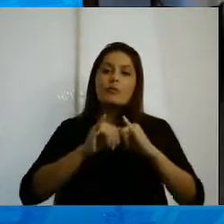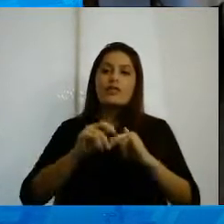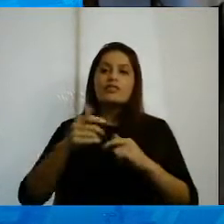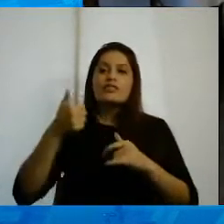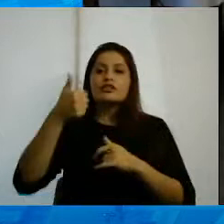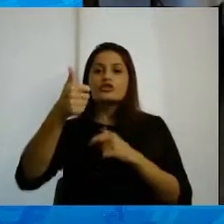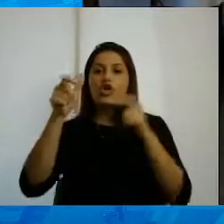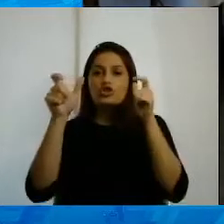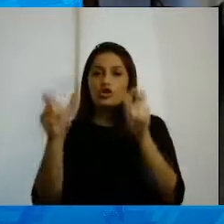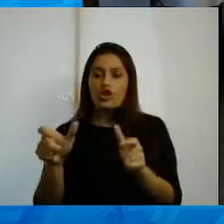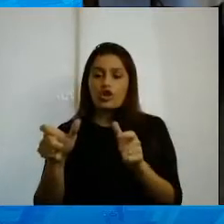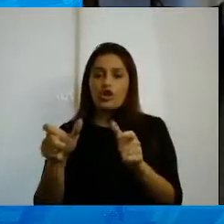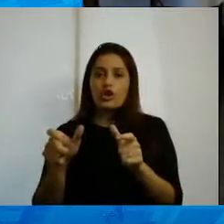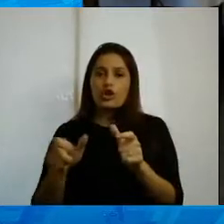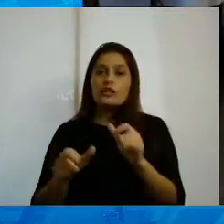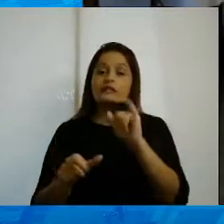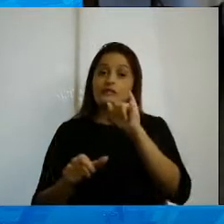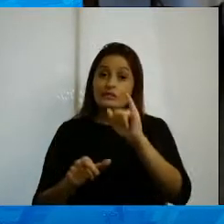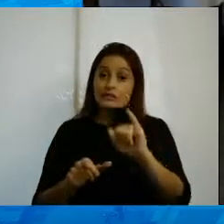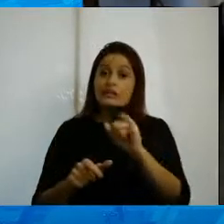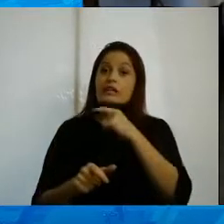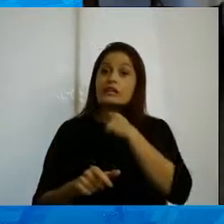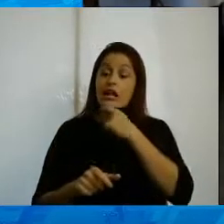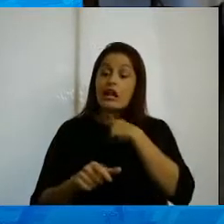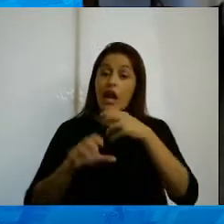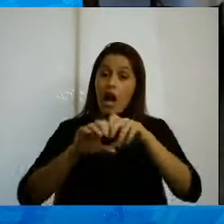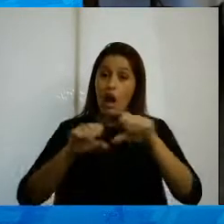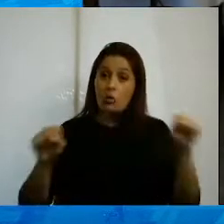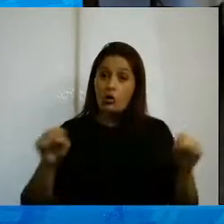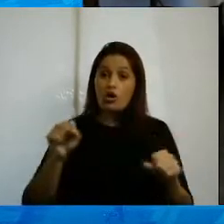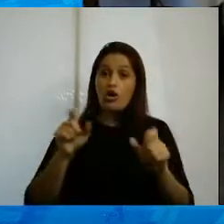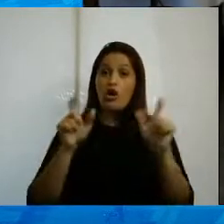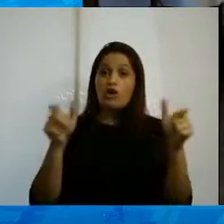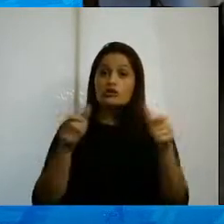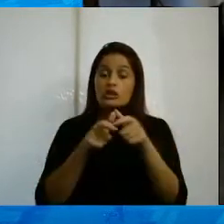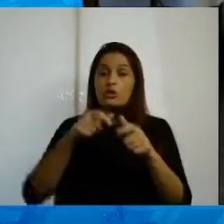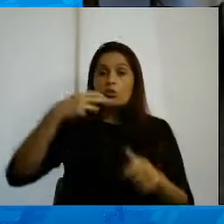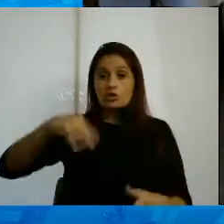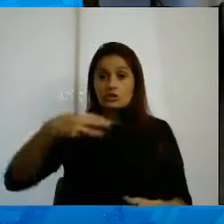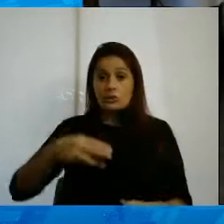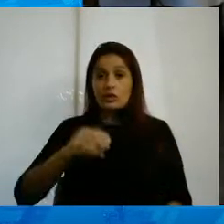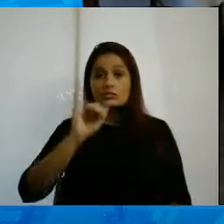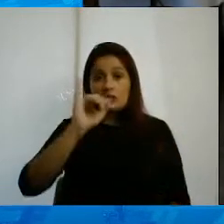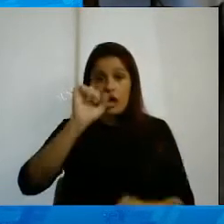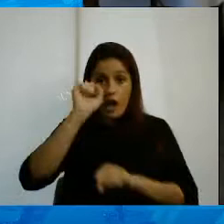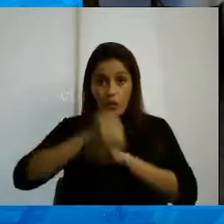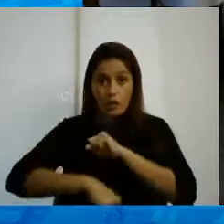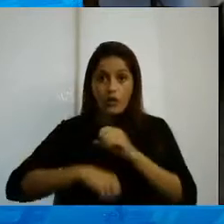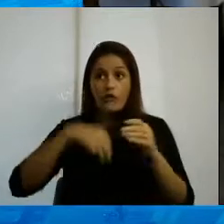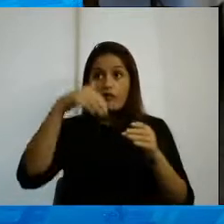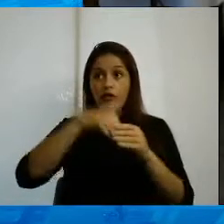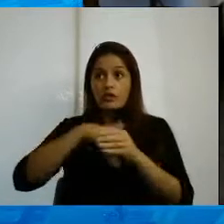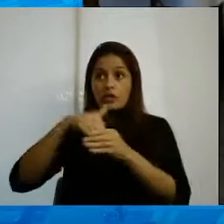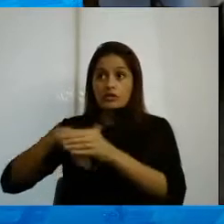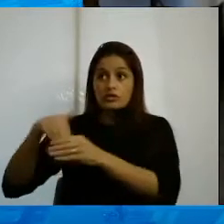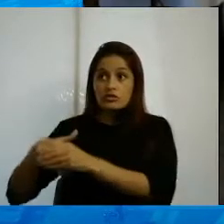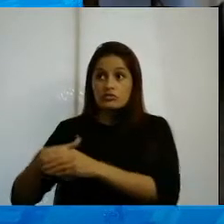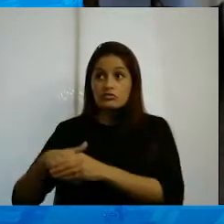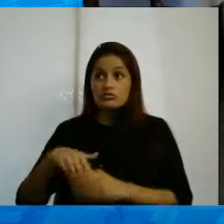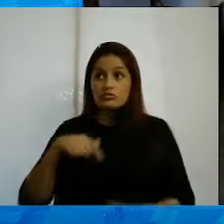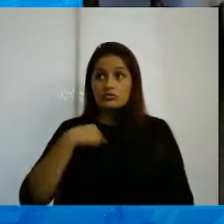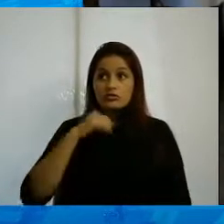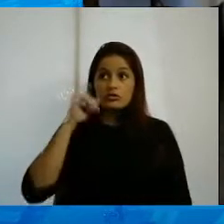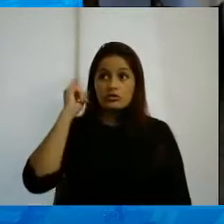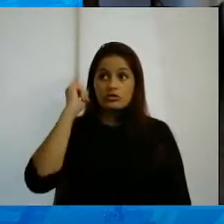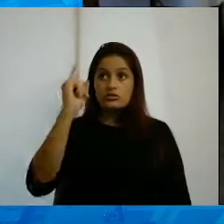Control. Si es de acuerdo el Consejo Municipal llevar a votación, ¿están de acuerdo en llevar a votación este punto?